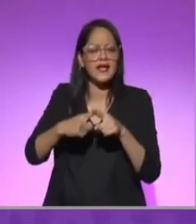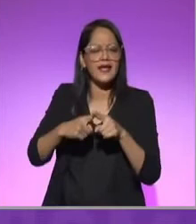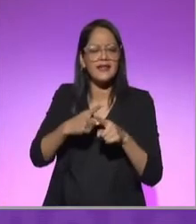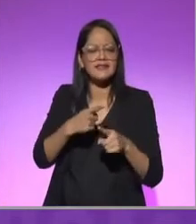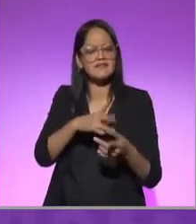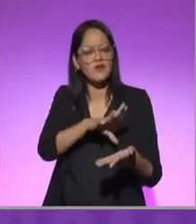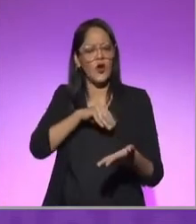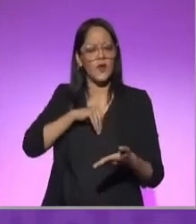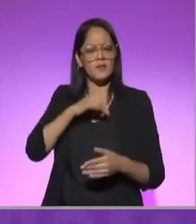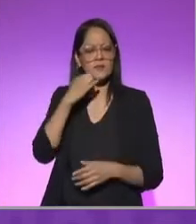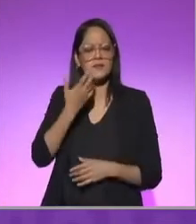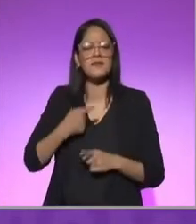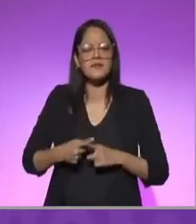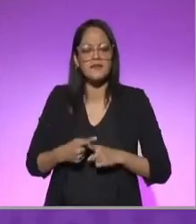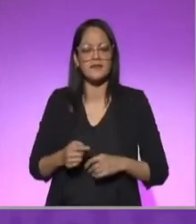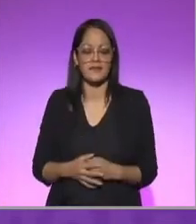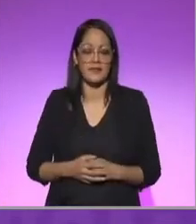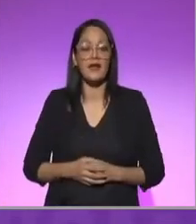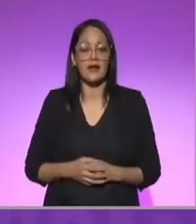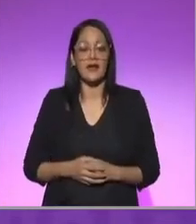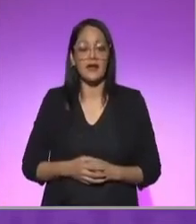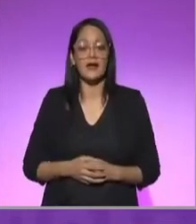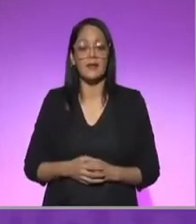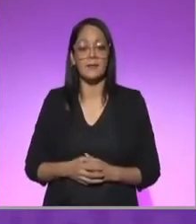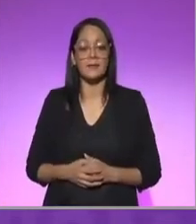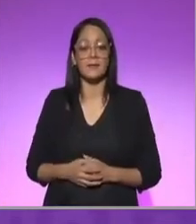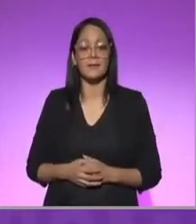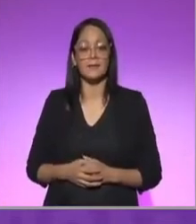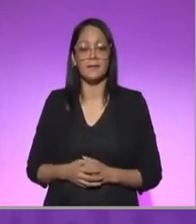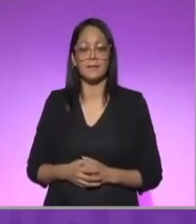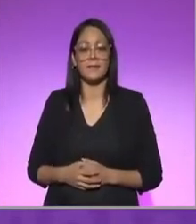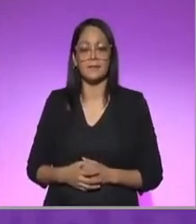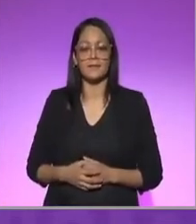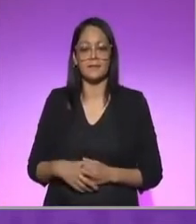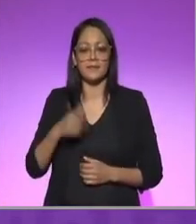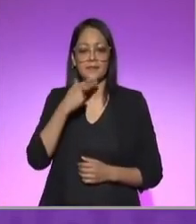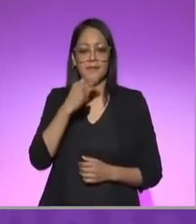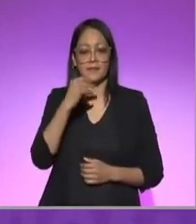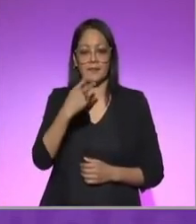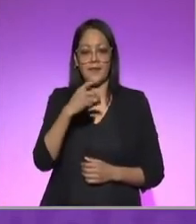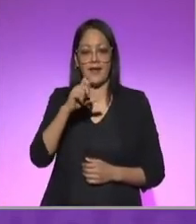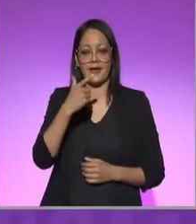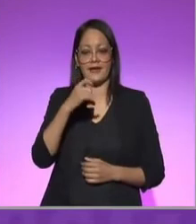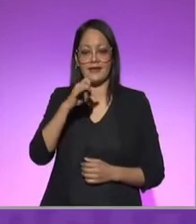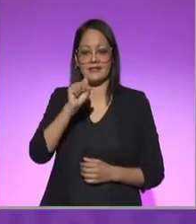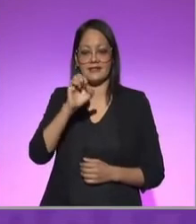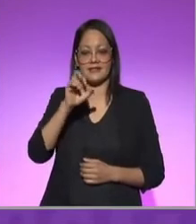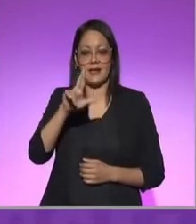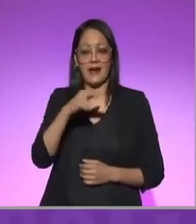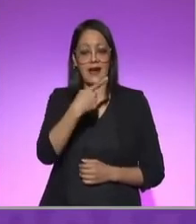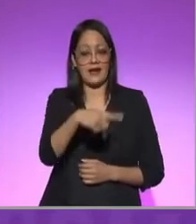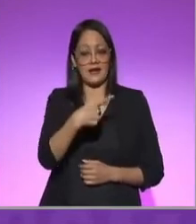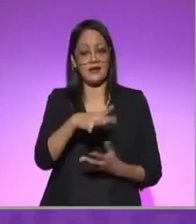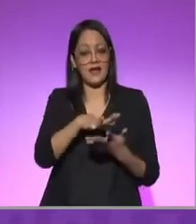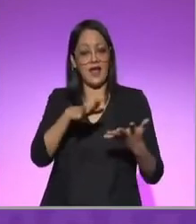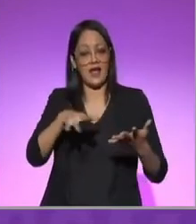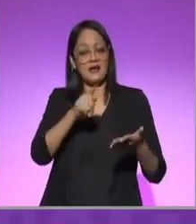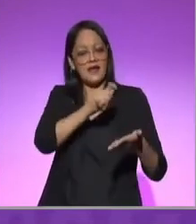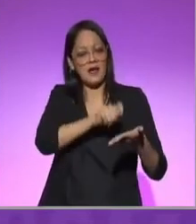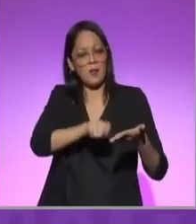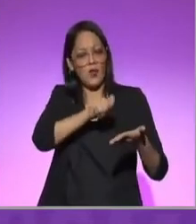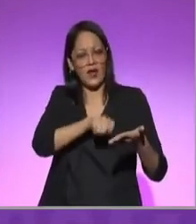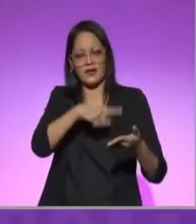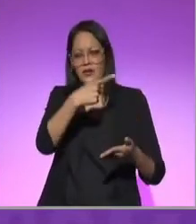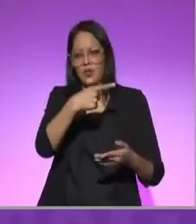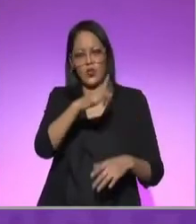Bueno, Pellicer era el gran poeta de todos ellos.